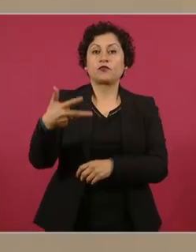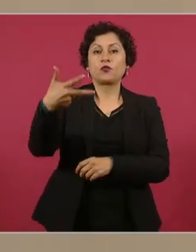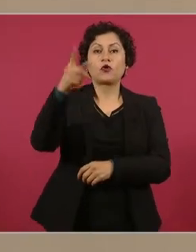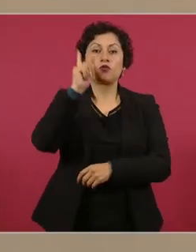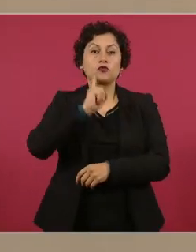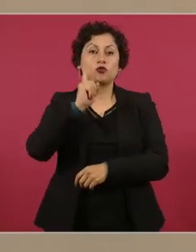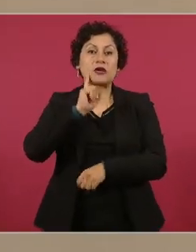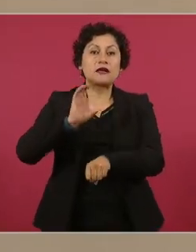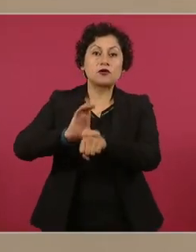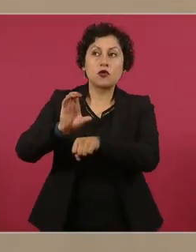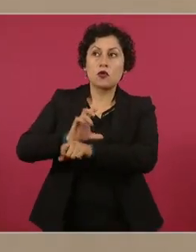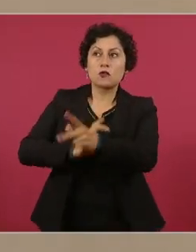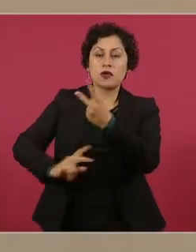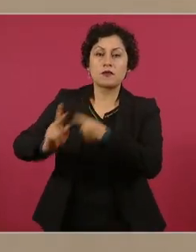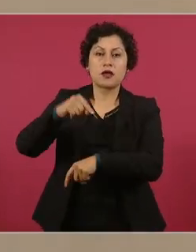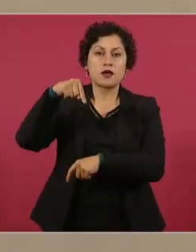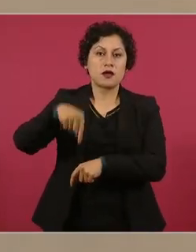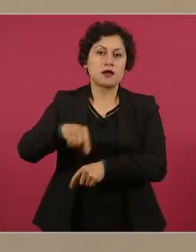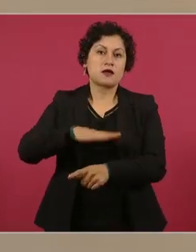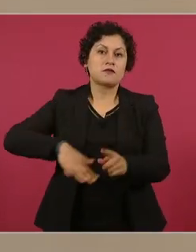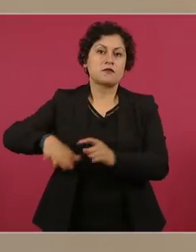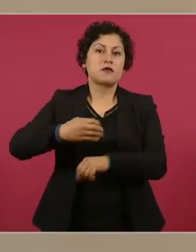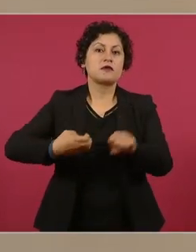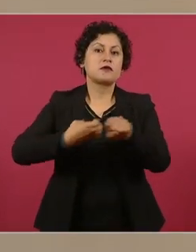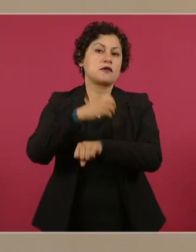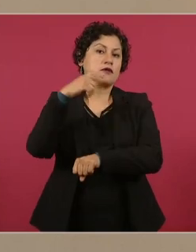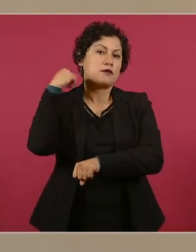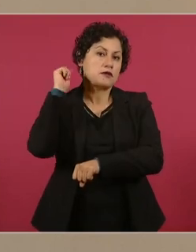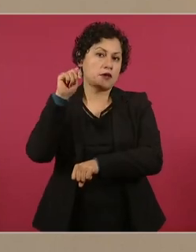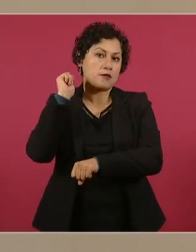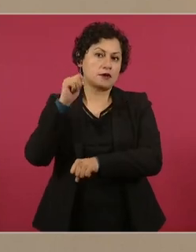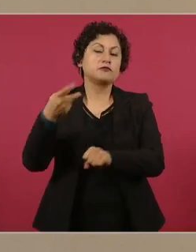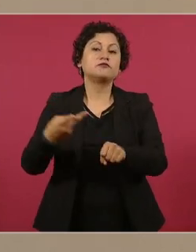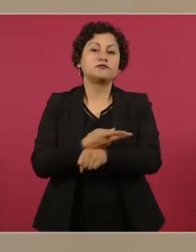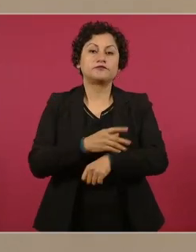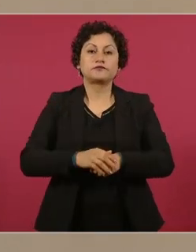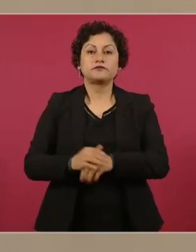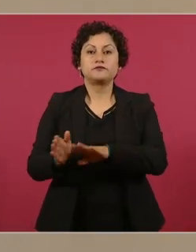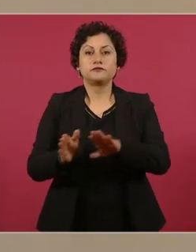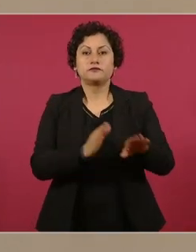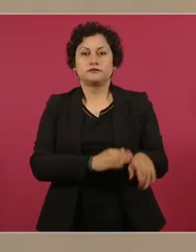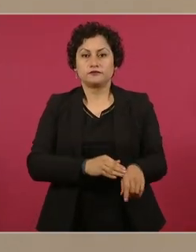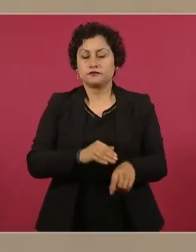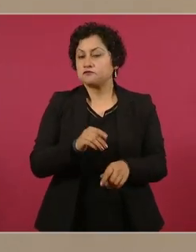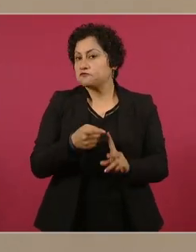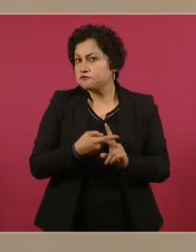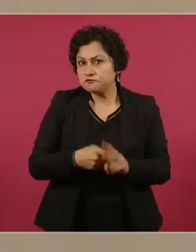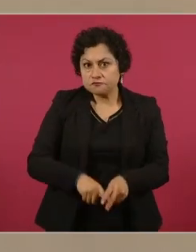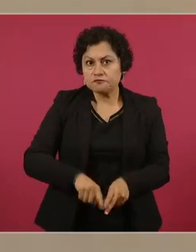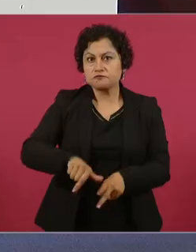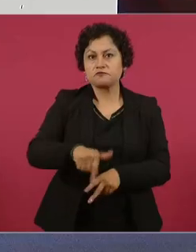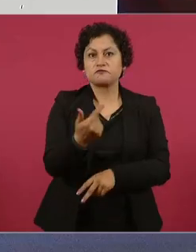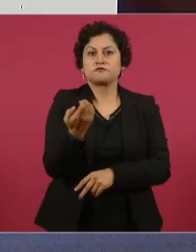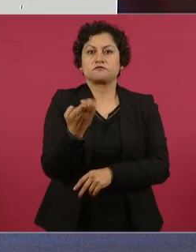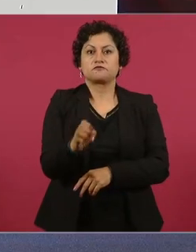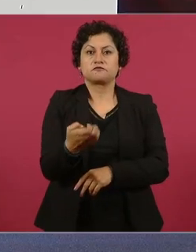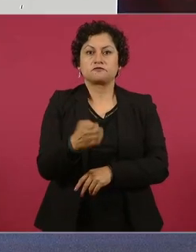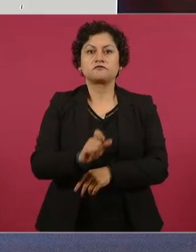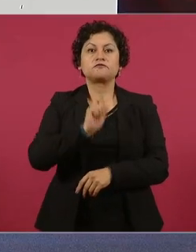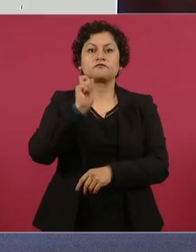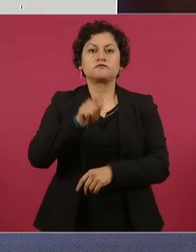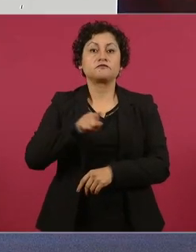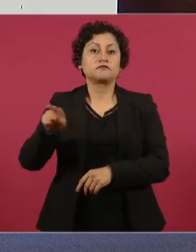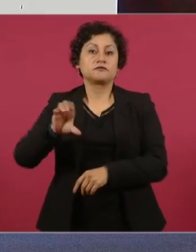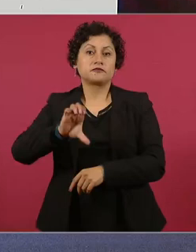origen colombiano en Tabasco. Este caso inicia el 12 de enero, cuando el Consulado General de Colombia en Cancún